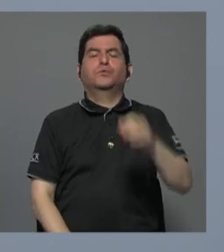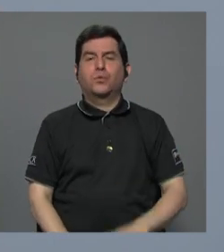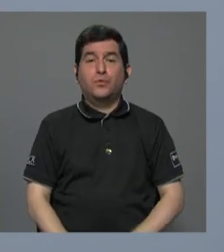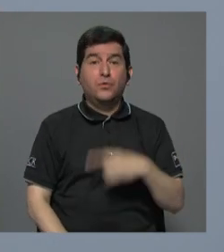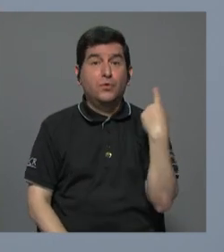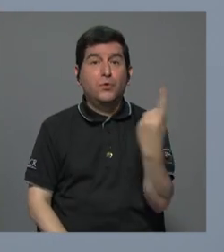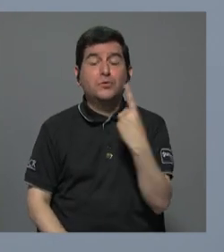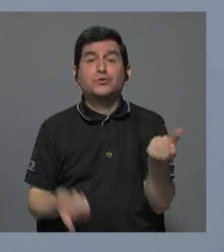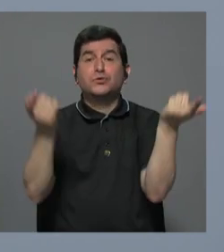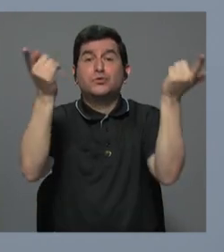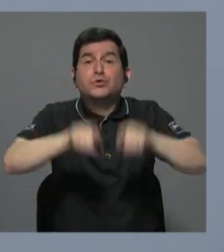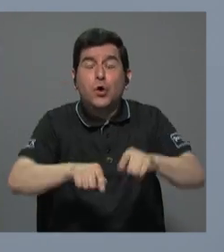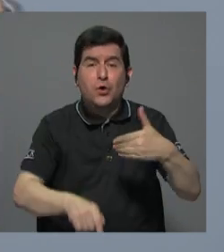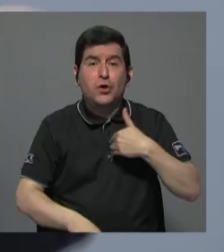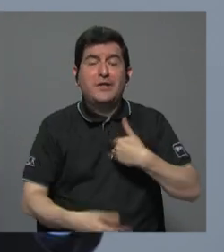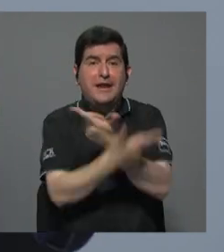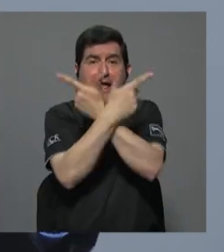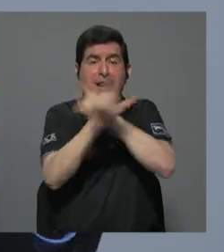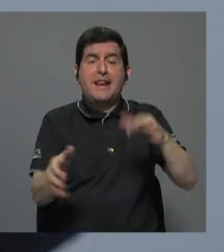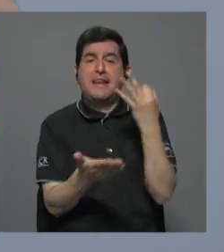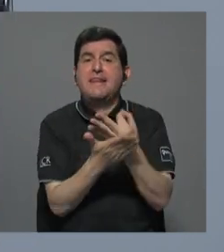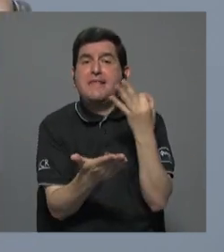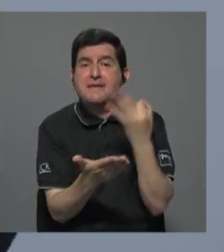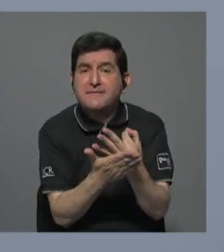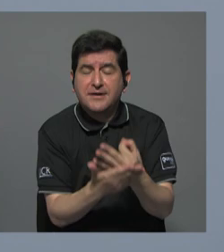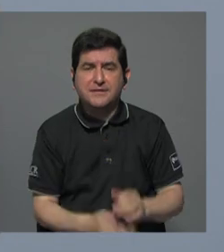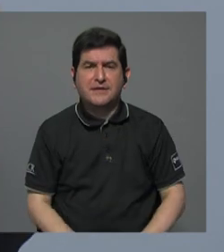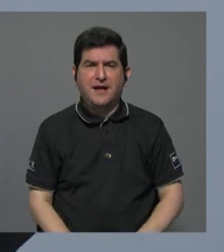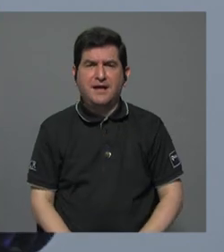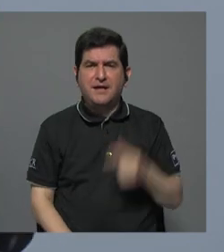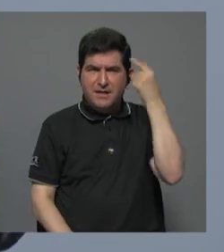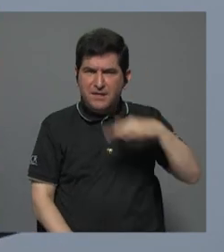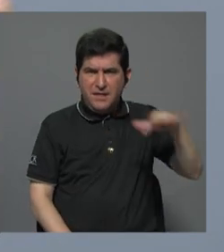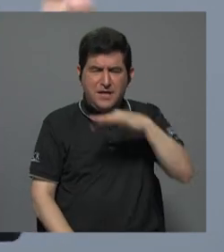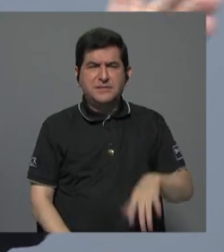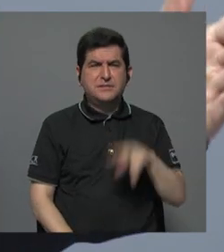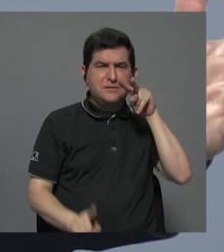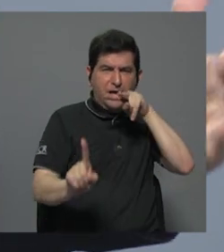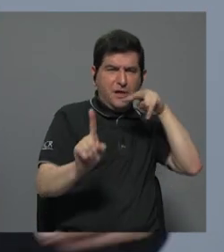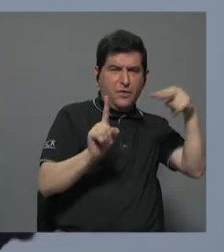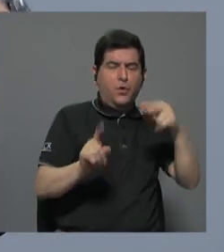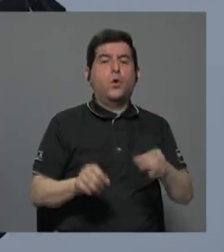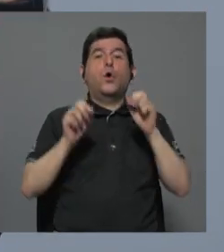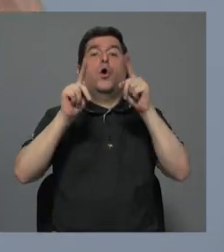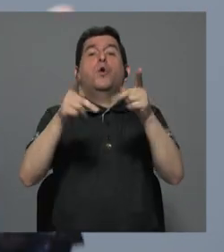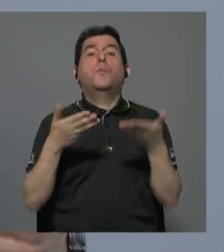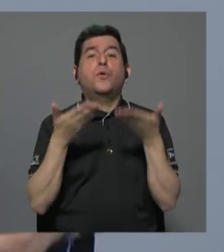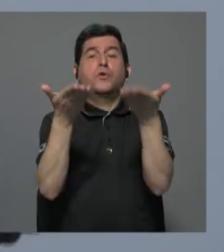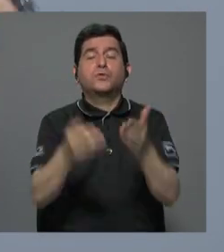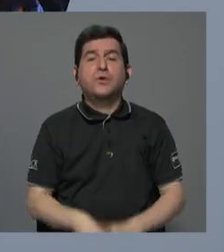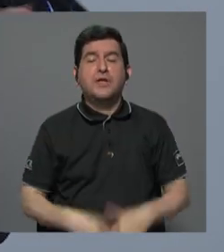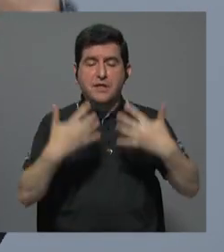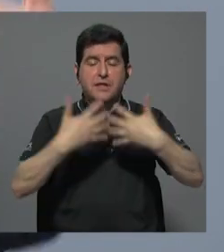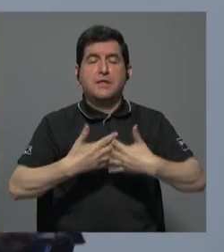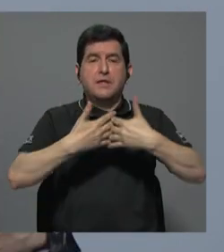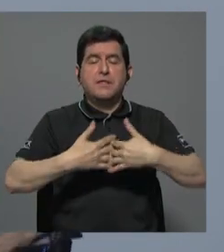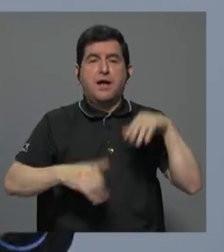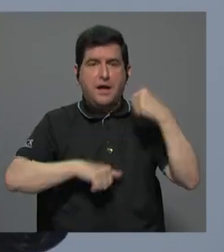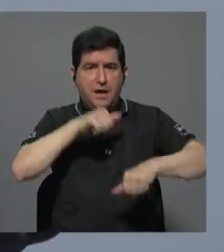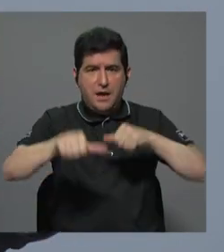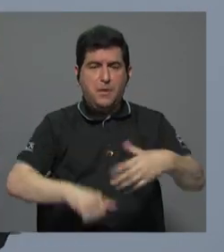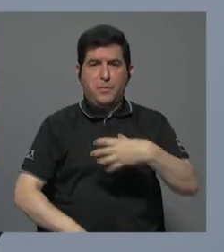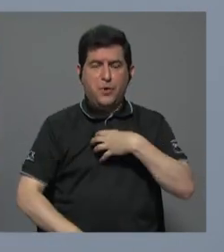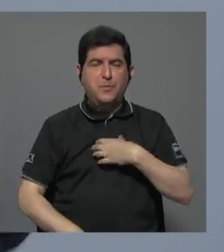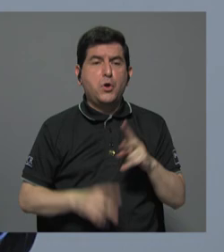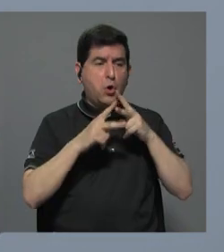solamente sucede cuando tienen la libertad financiera porque un estado visionario les abre las puertas para que se vuelvan emprendedores para que tengan acceso